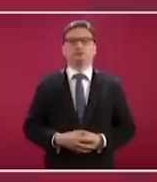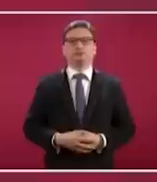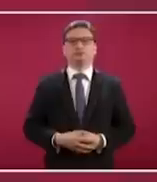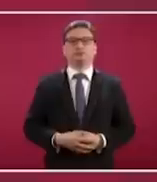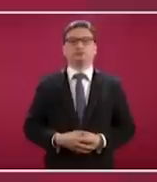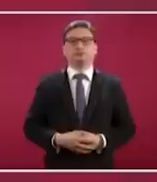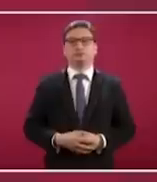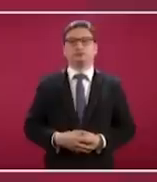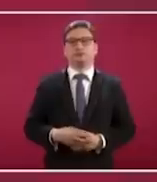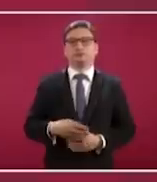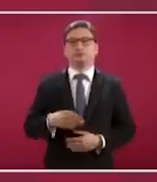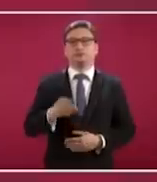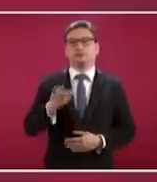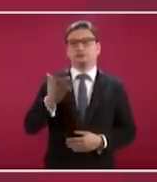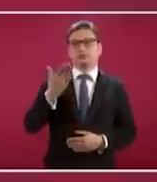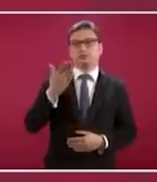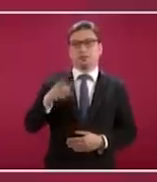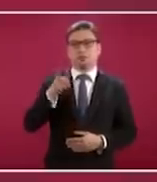el Poder Judicial